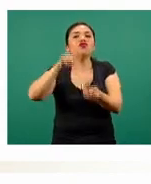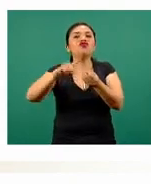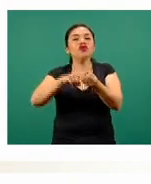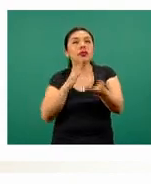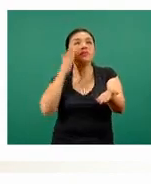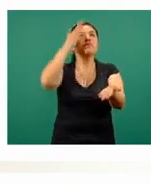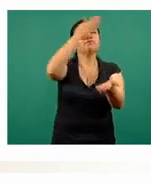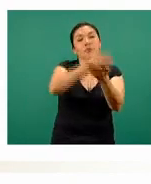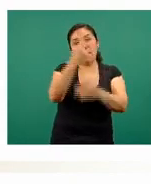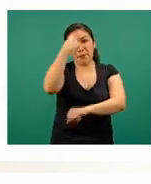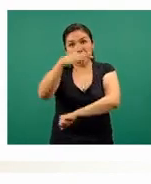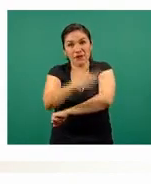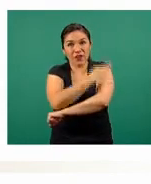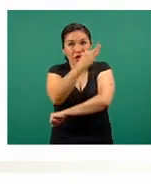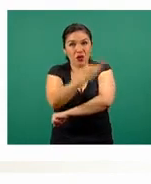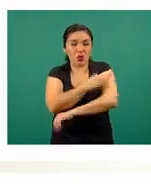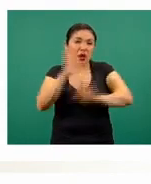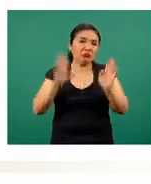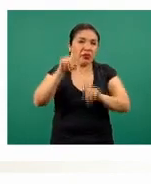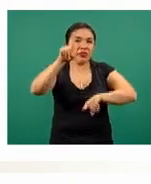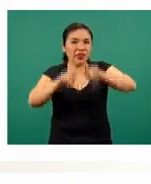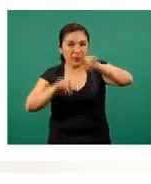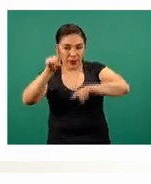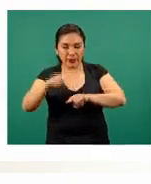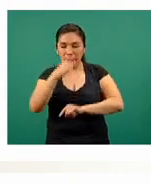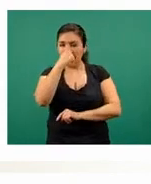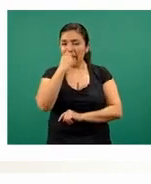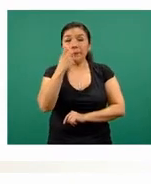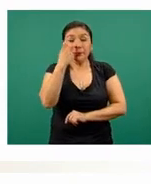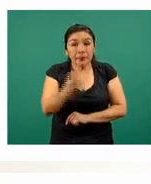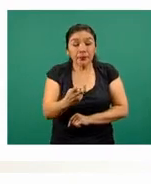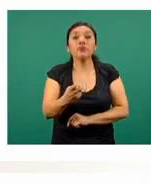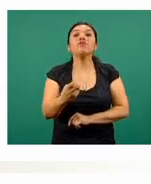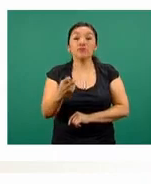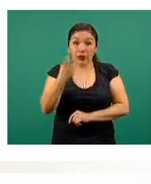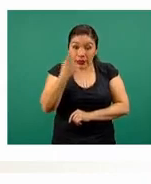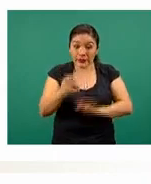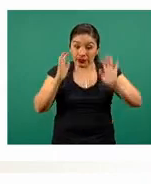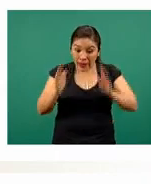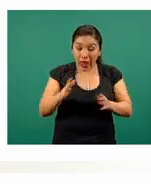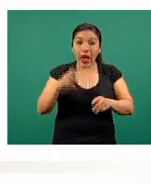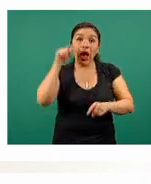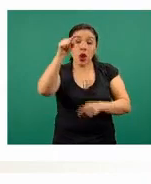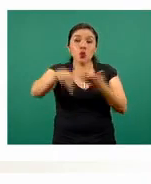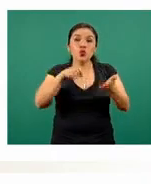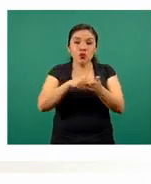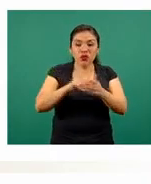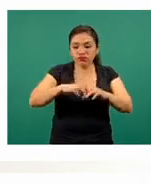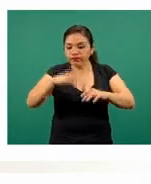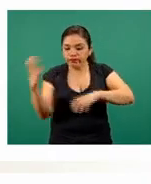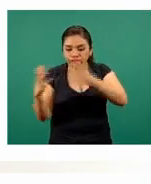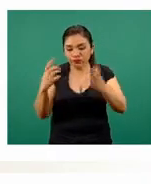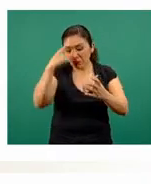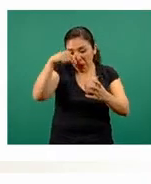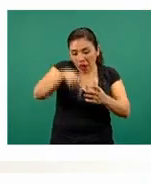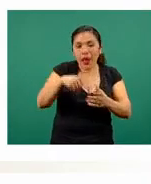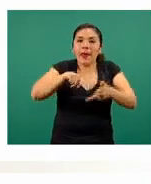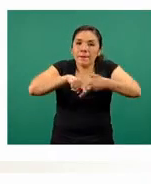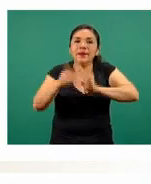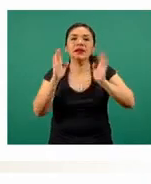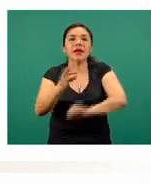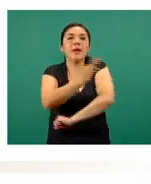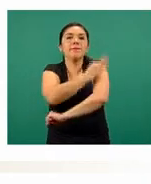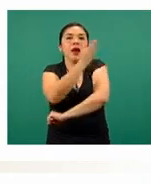se entregan los insumos y las vacunas, y a partir de ahí se abre el paquete y se empiezan a vacunar a las